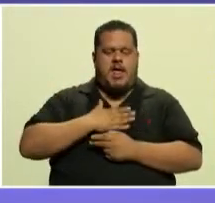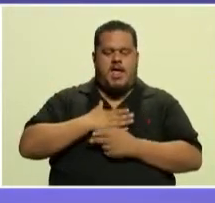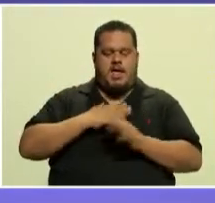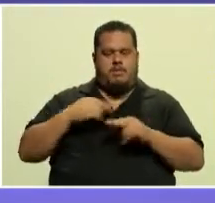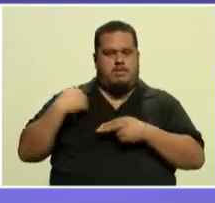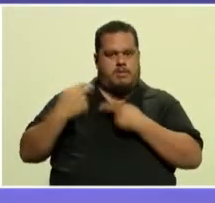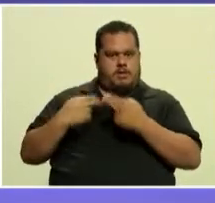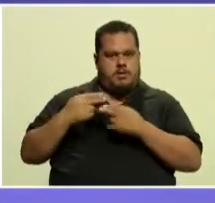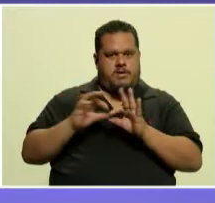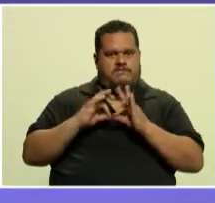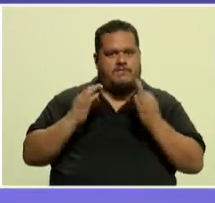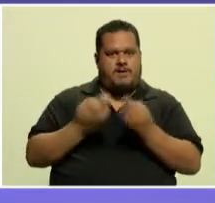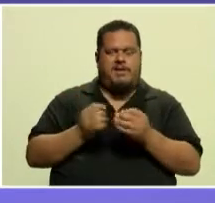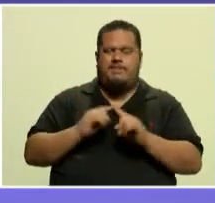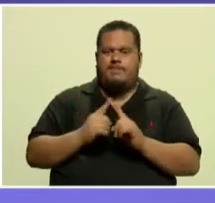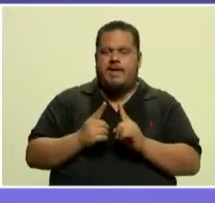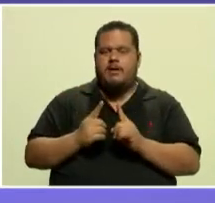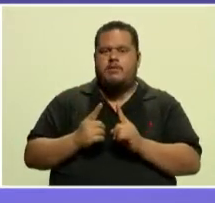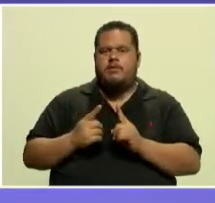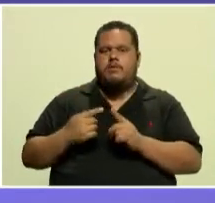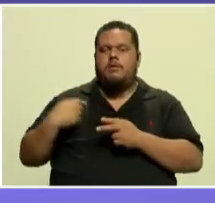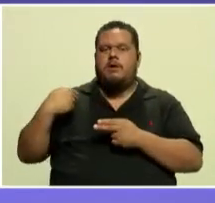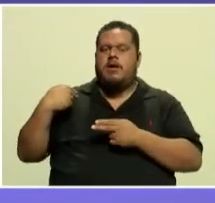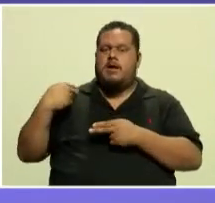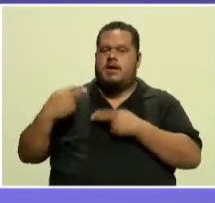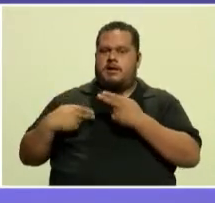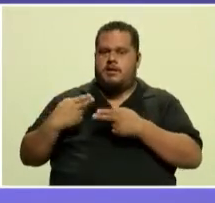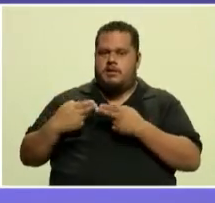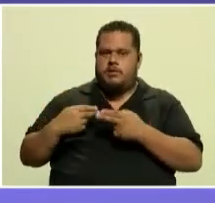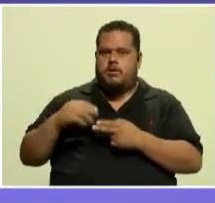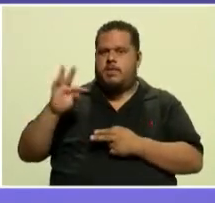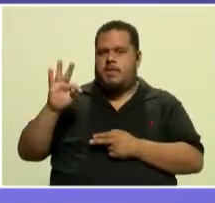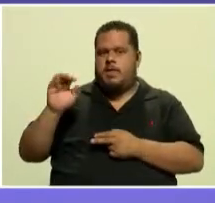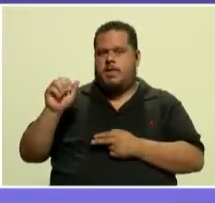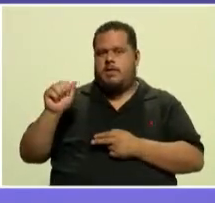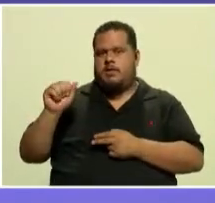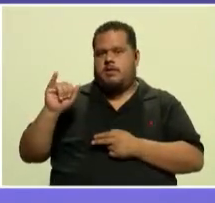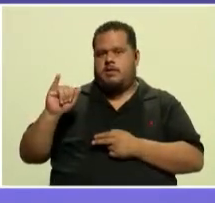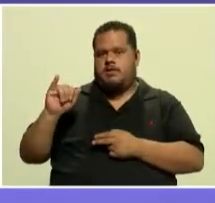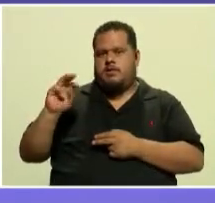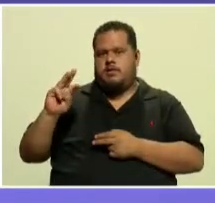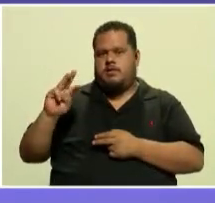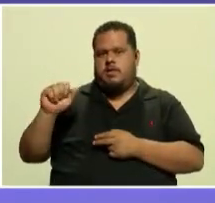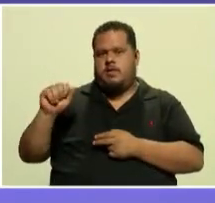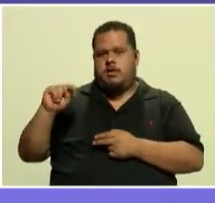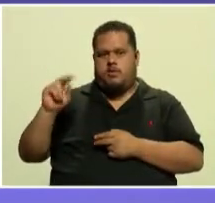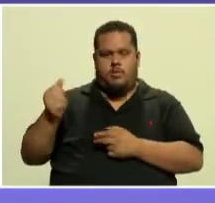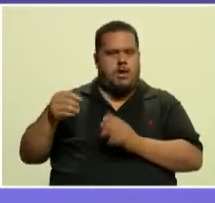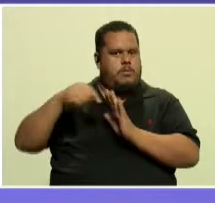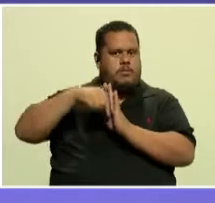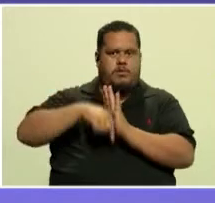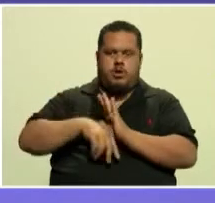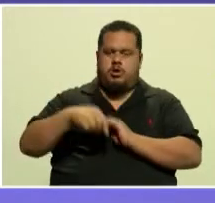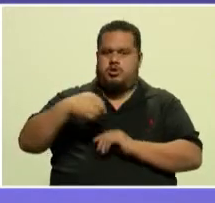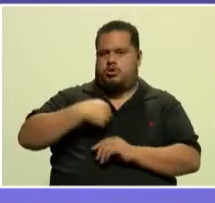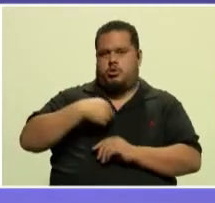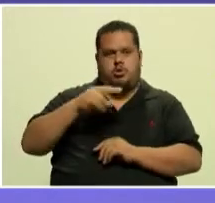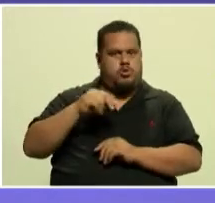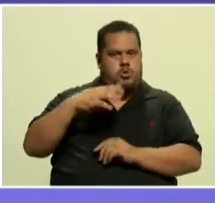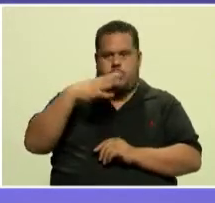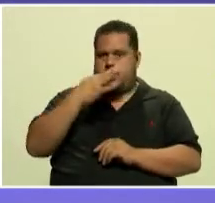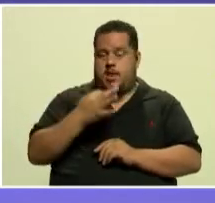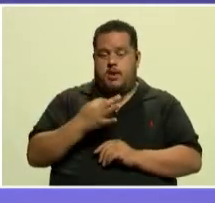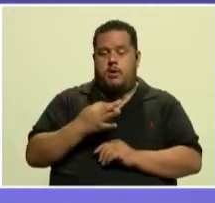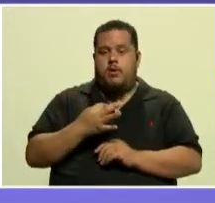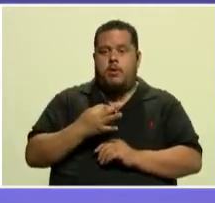familiar, pero en la historia de Taiwán, muy profundamente. Yo no creo que haya ningún